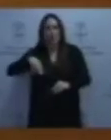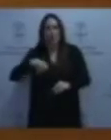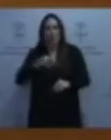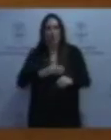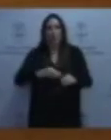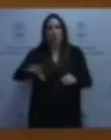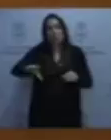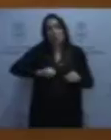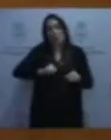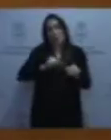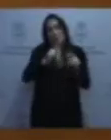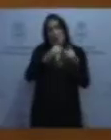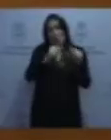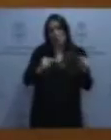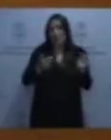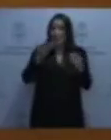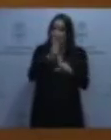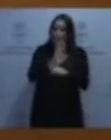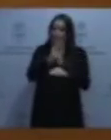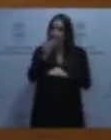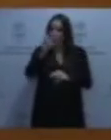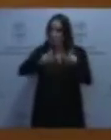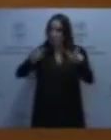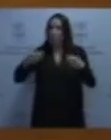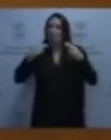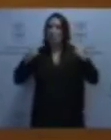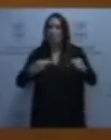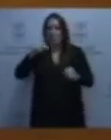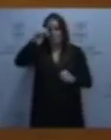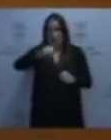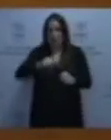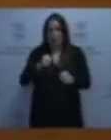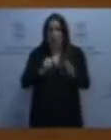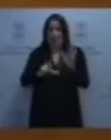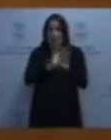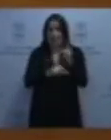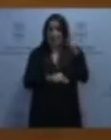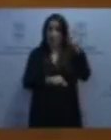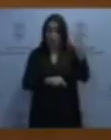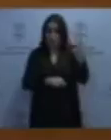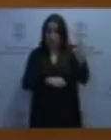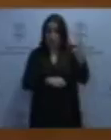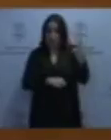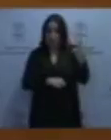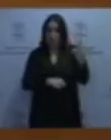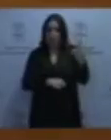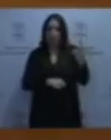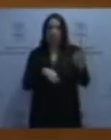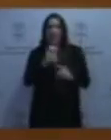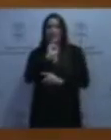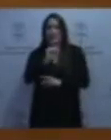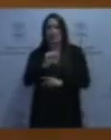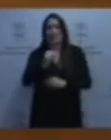los parlamentarias y parlamentarios de esta Cámara. Pues bien, con estas dos leyes desagraviamos ese desprecio democrático